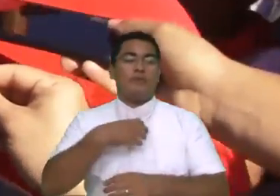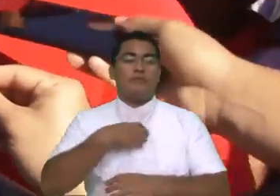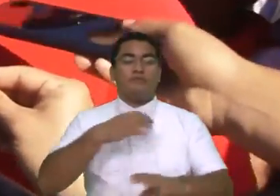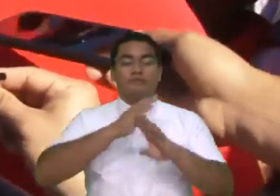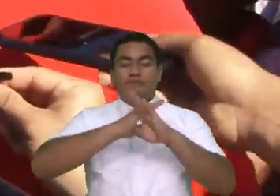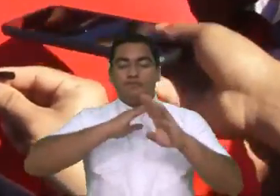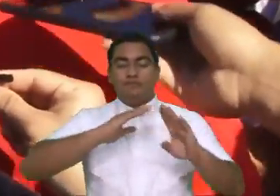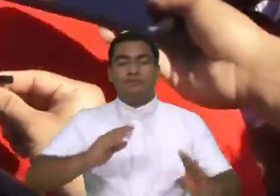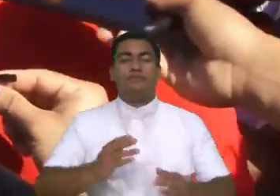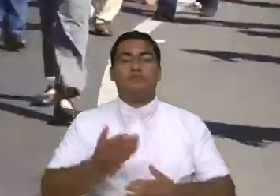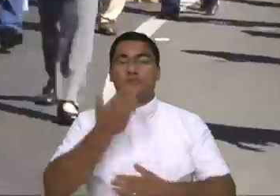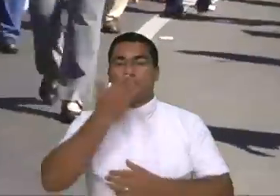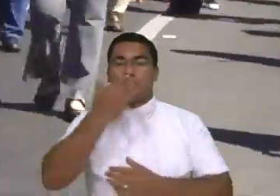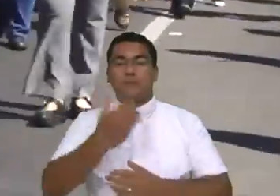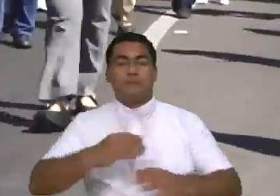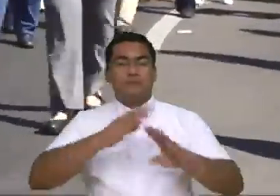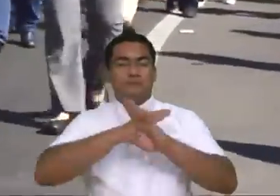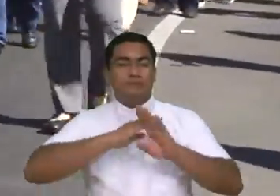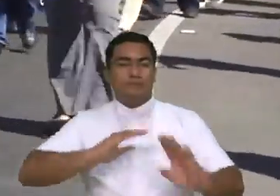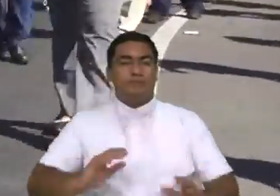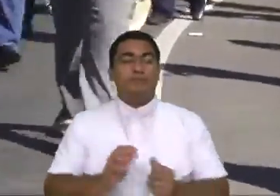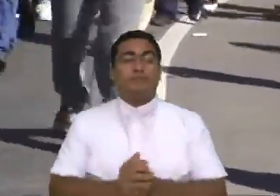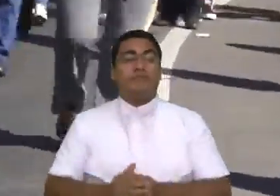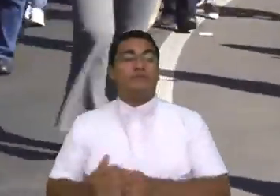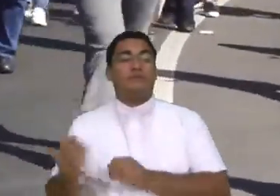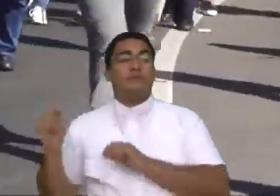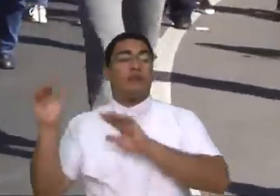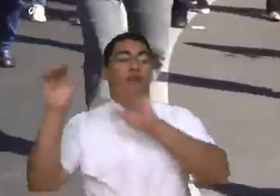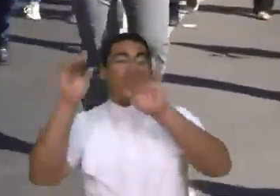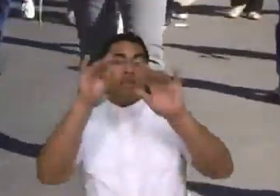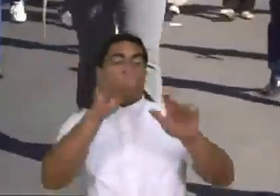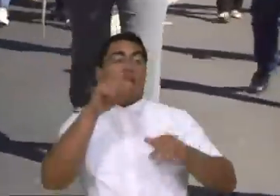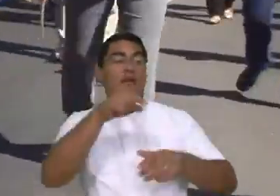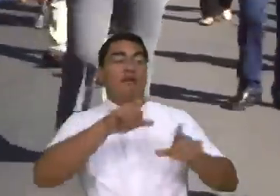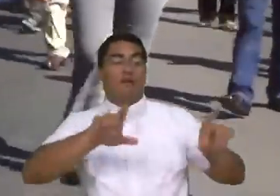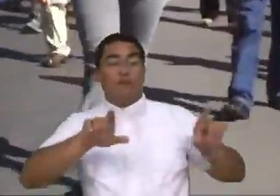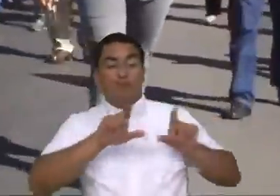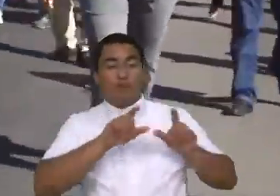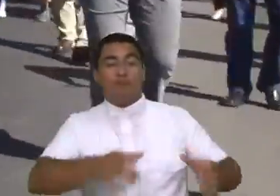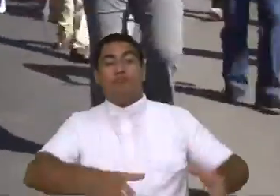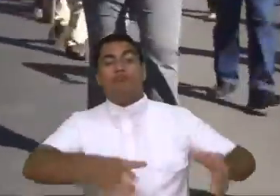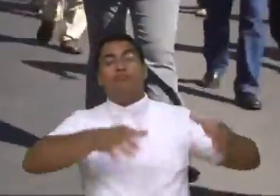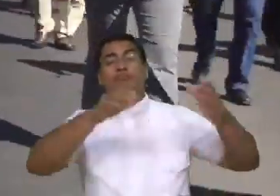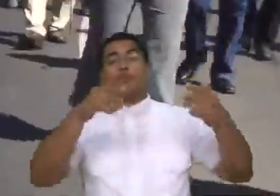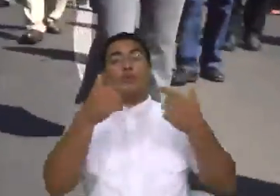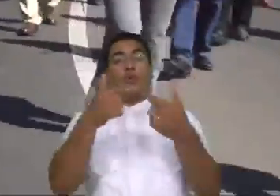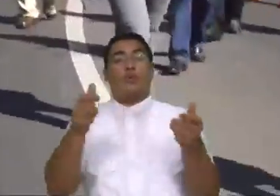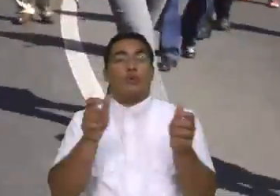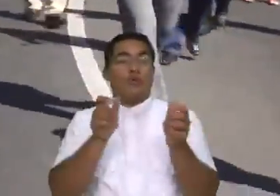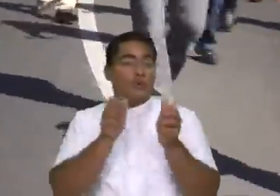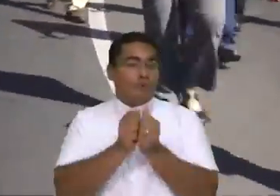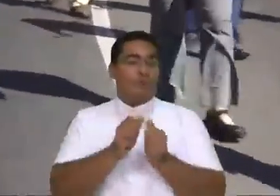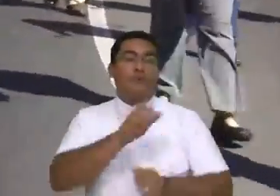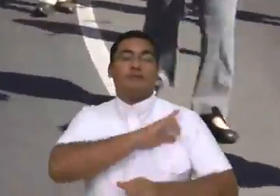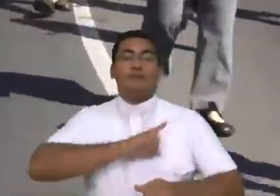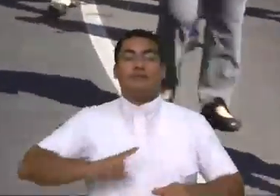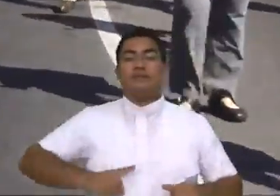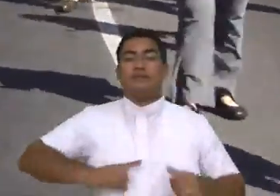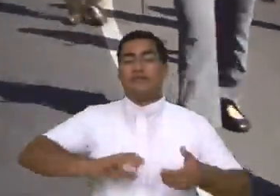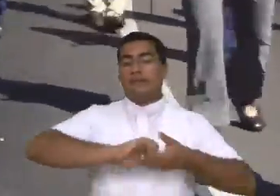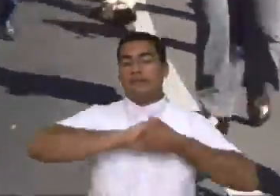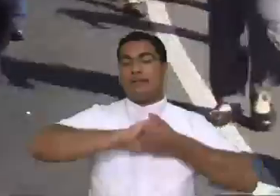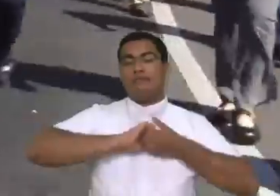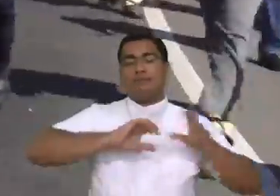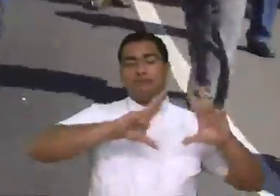que construyen paz. Hasta el monumento también se acercaron diputados del Grupo Parlamentario de Amistad Nicaragua-Venezuela